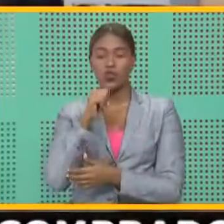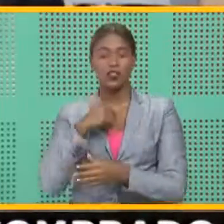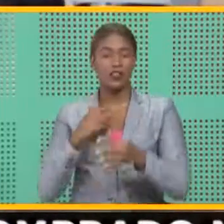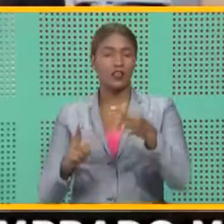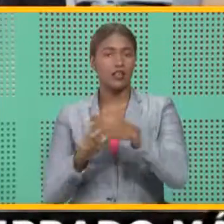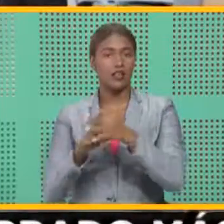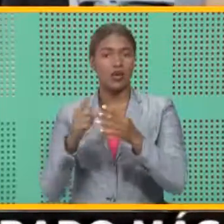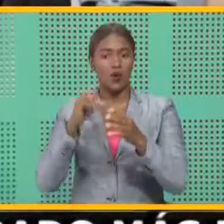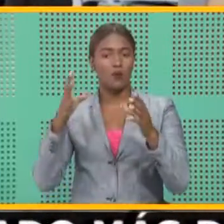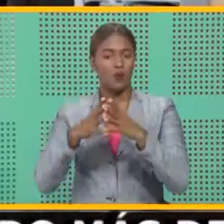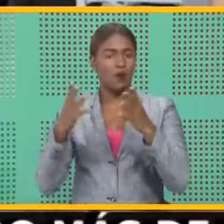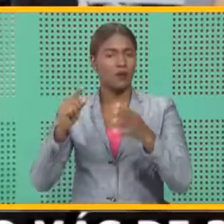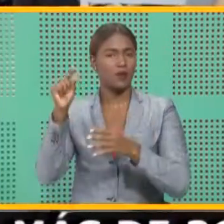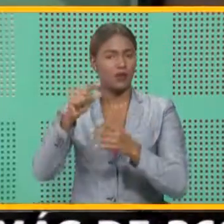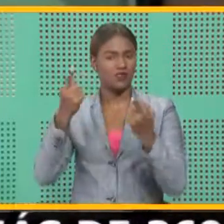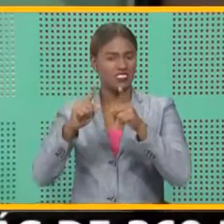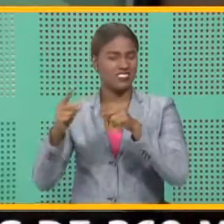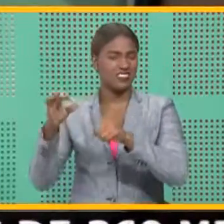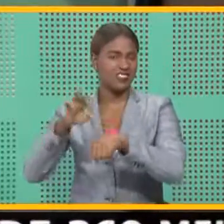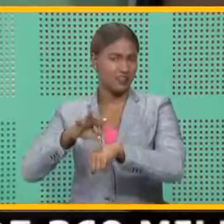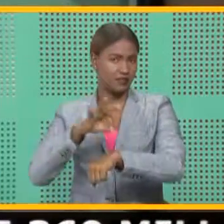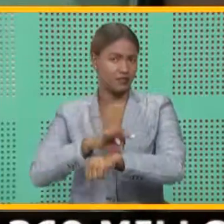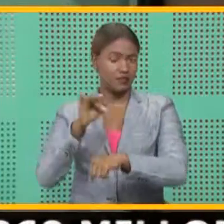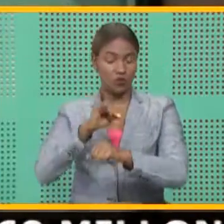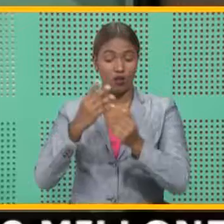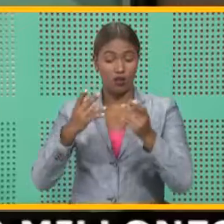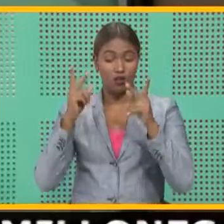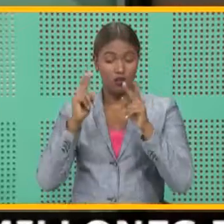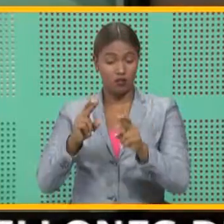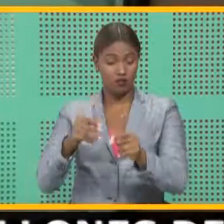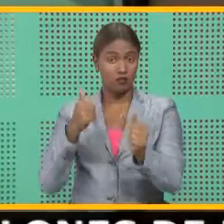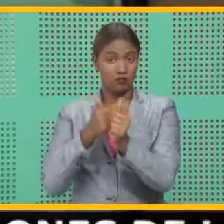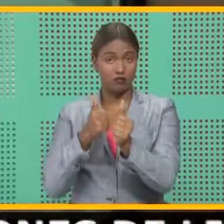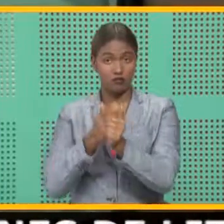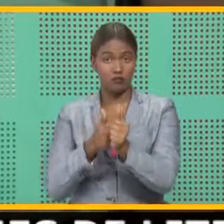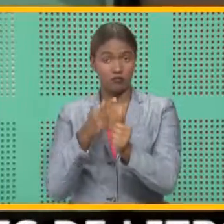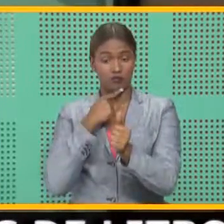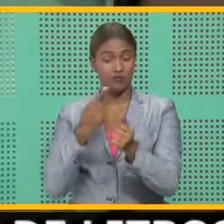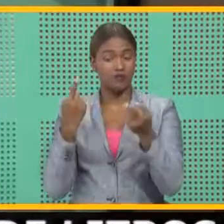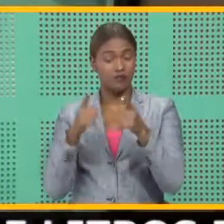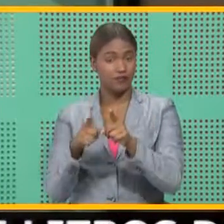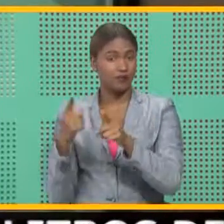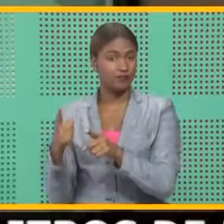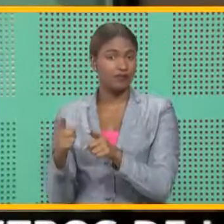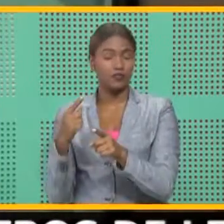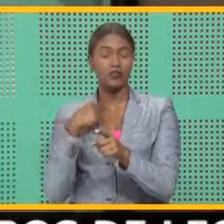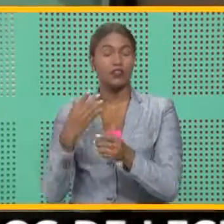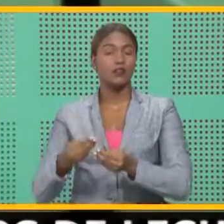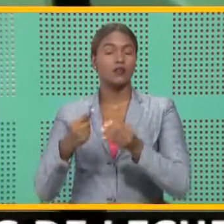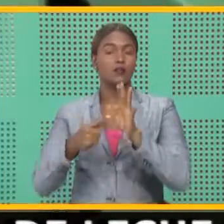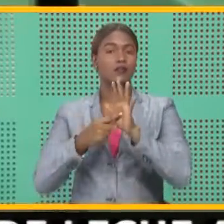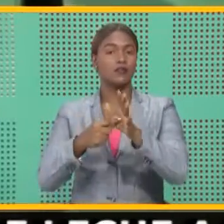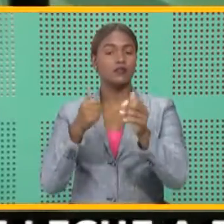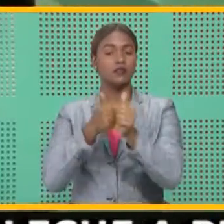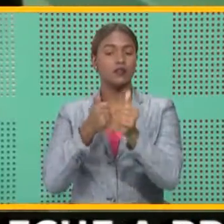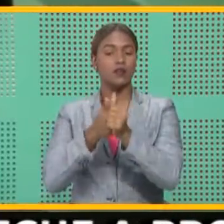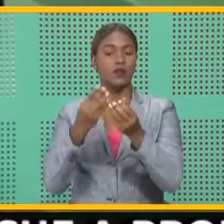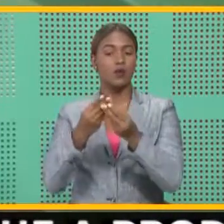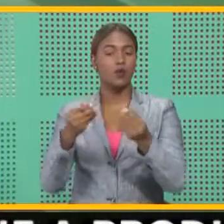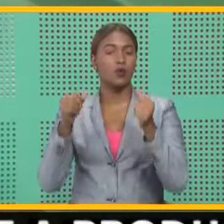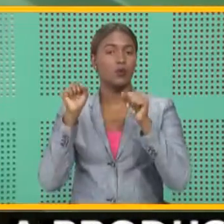o ha visto muy pocos casos de dengue. Y de repente entonces en estos episodios se presenta entonces la